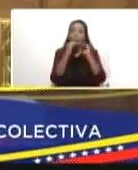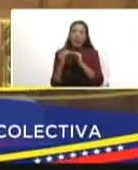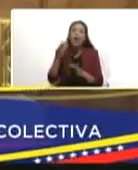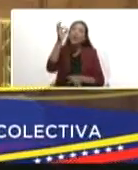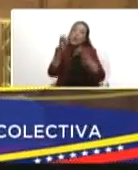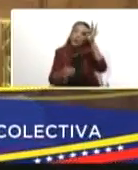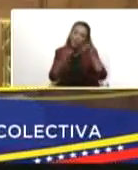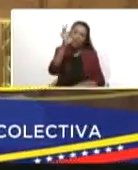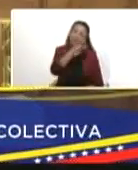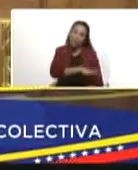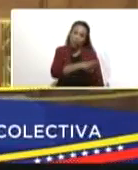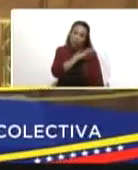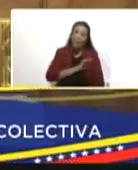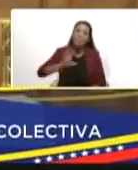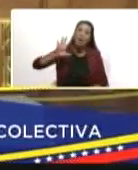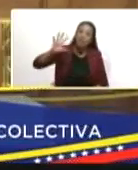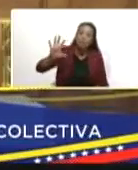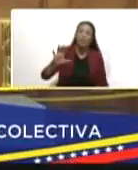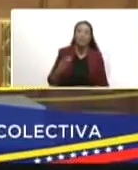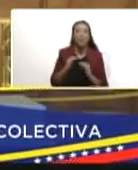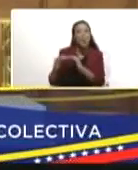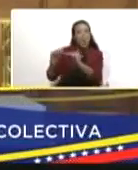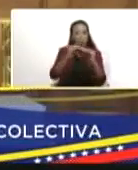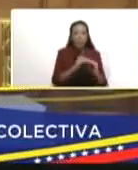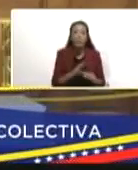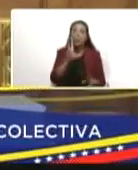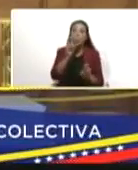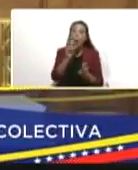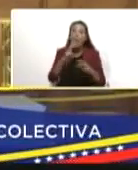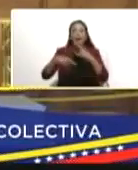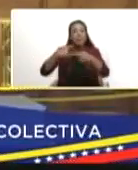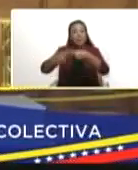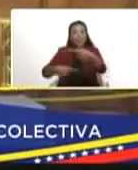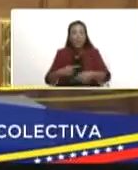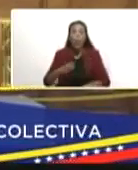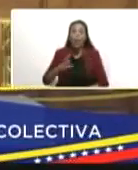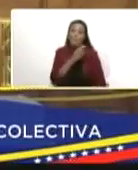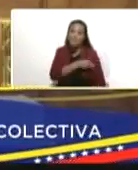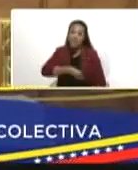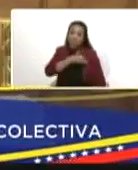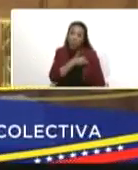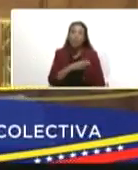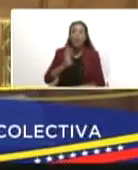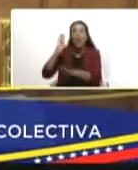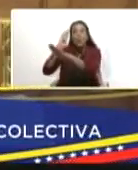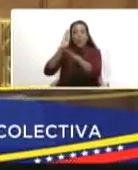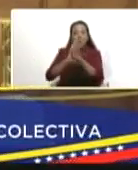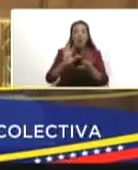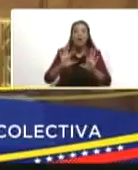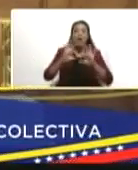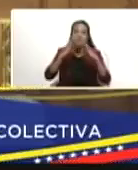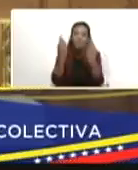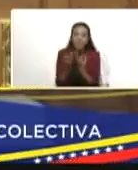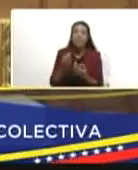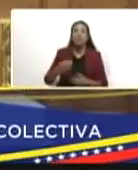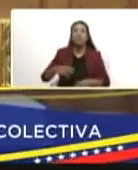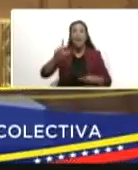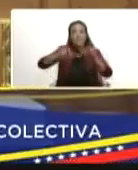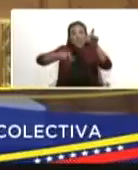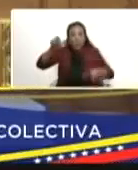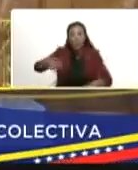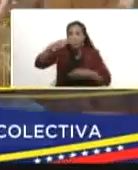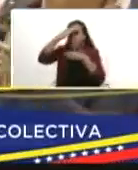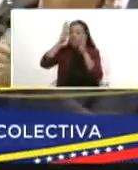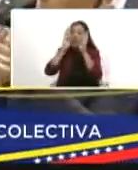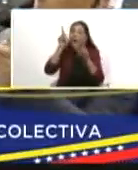Justicia Social para todos una nueva generación de grandes misiones para